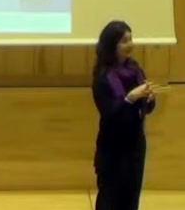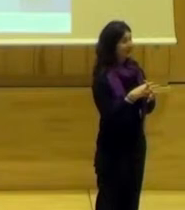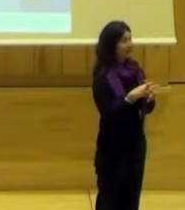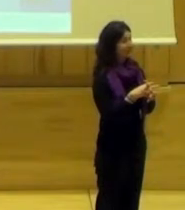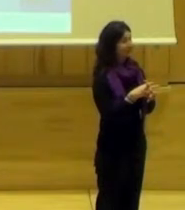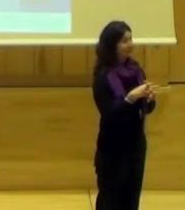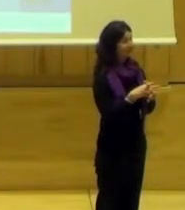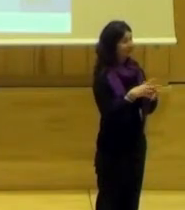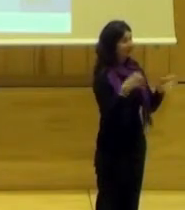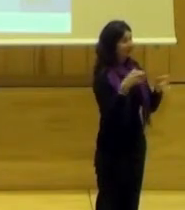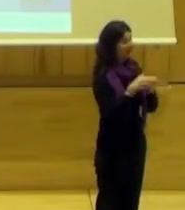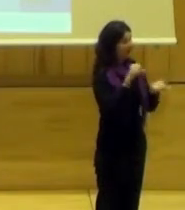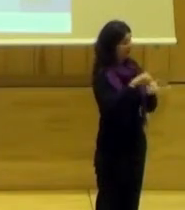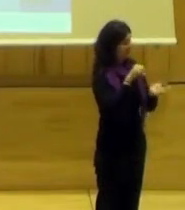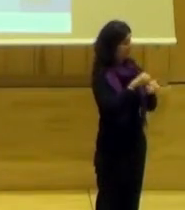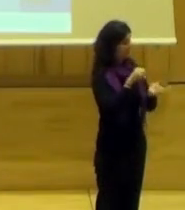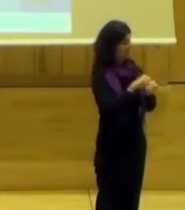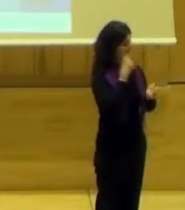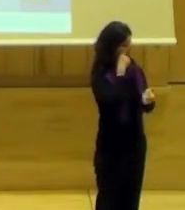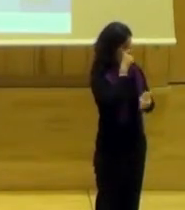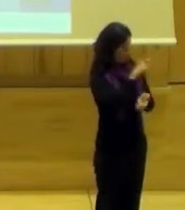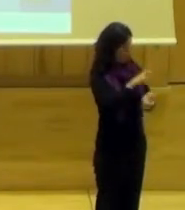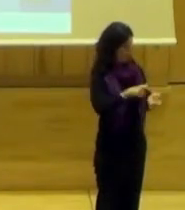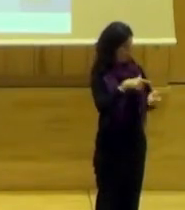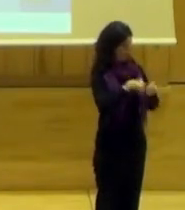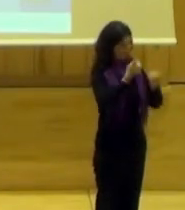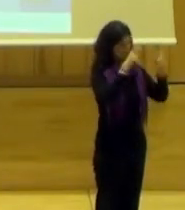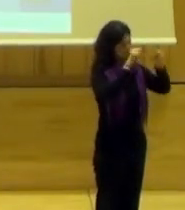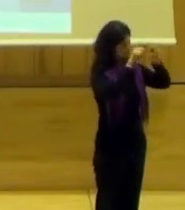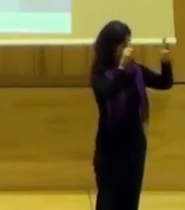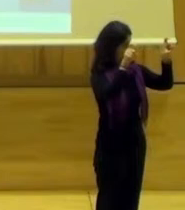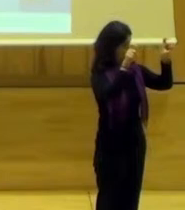City, digamos, como toda ciudad smart, es un ente